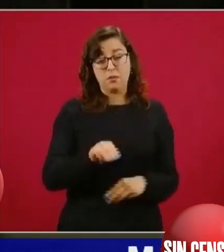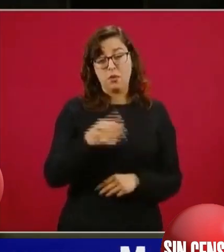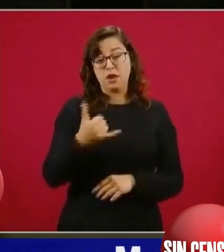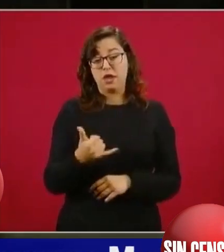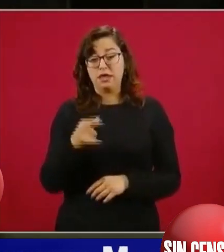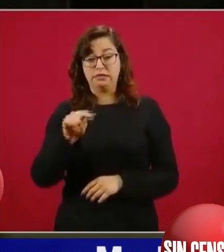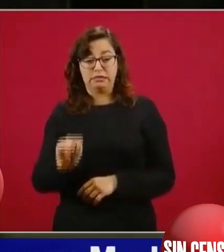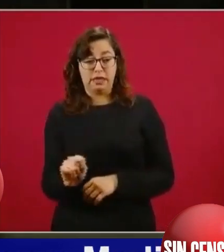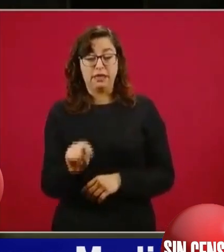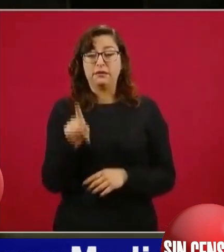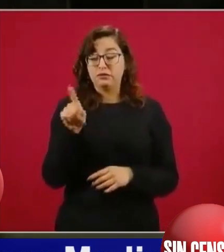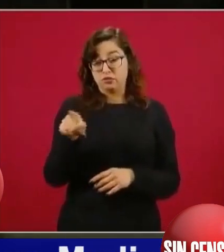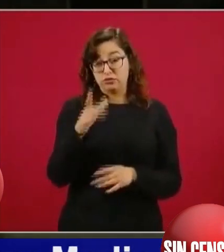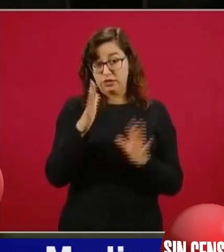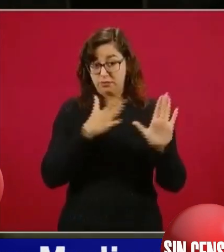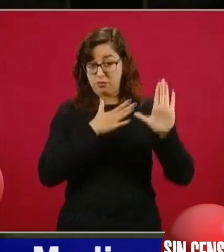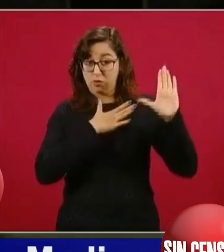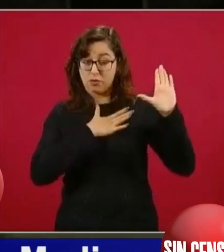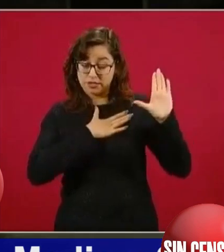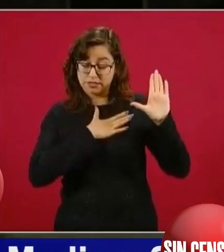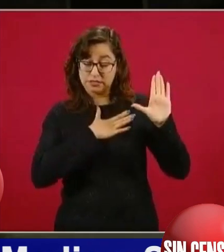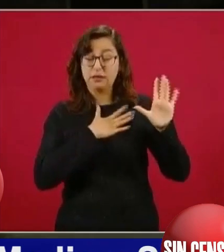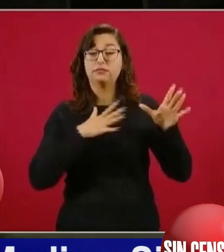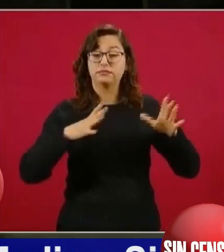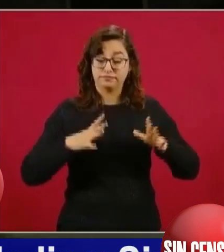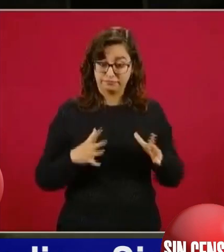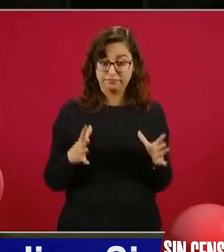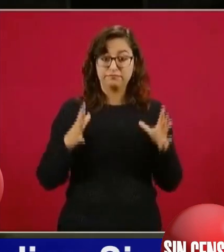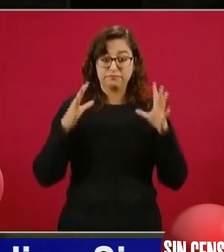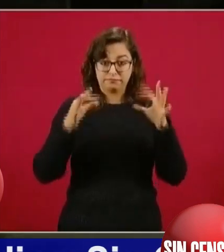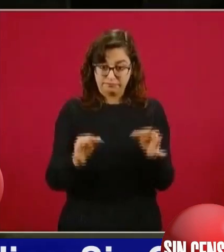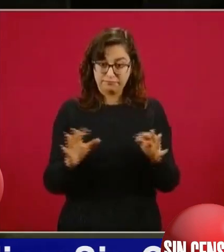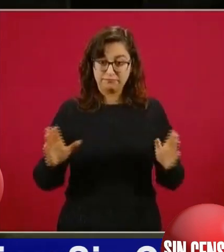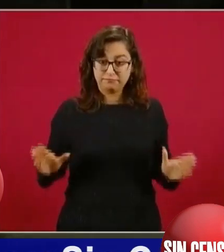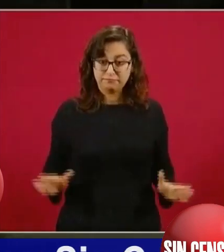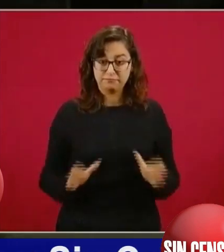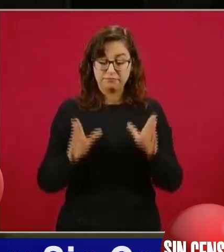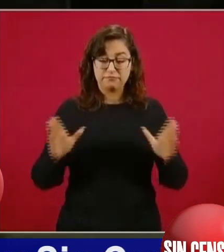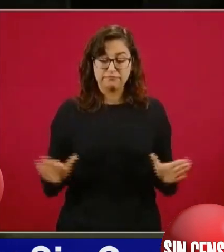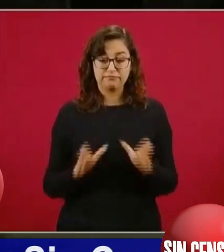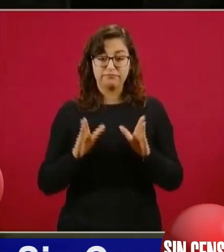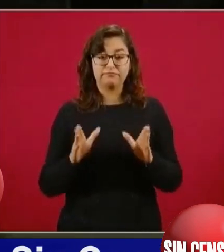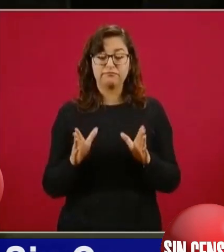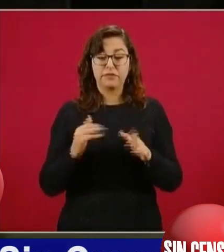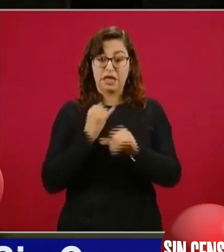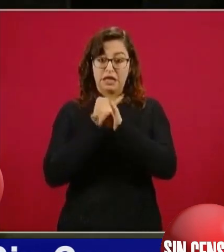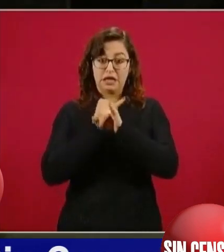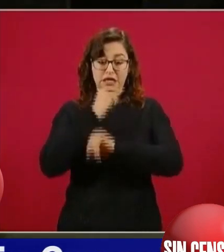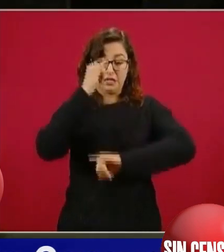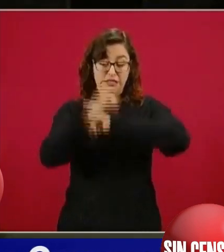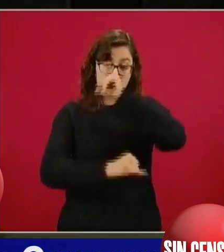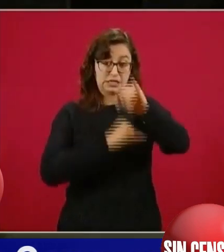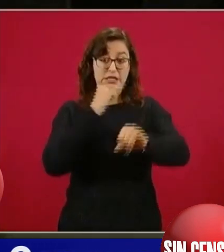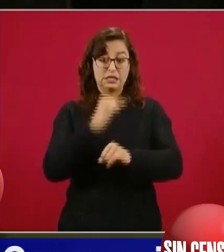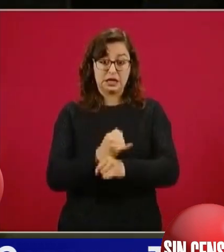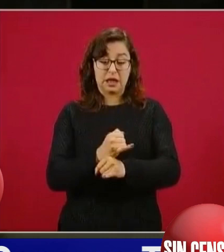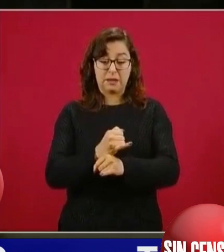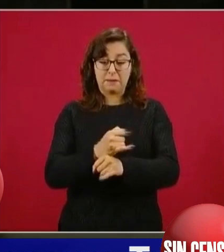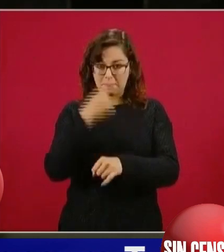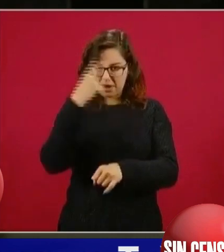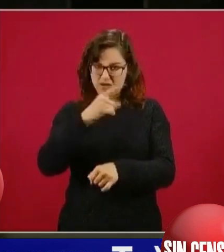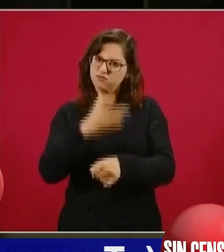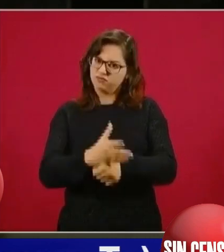había comprometido a la creación, a impulsar la creación de este mecanismo internacional contra la